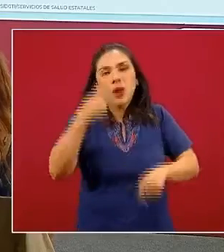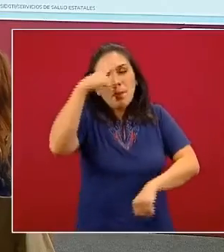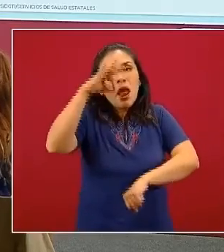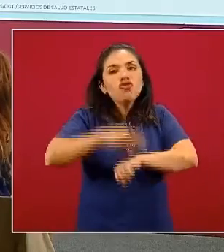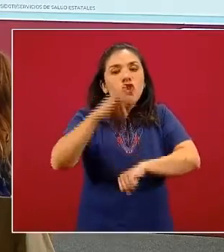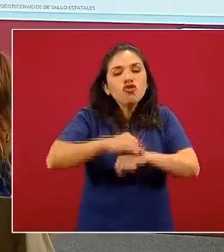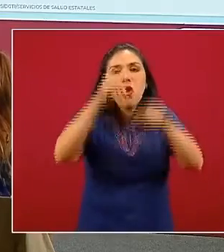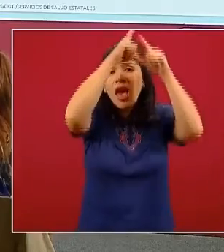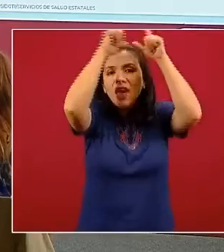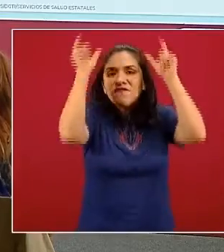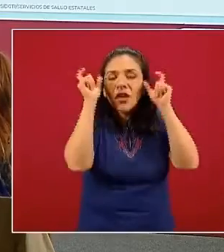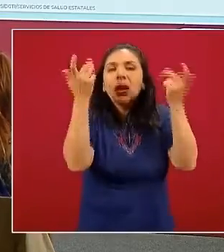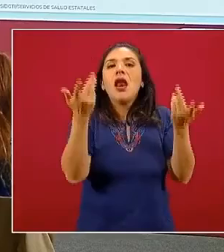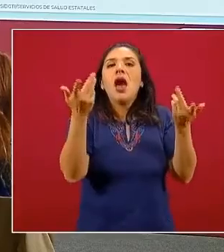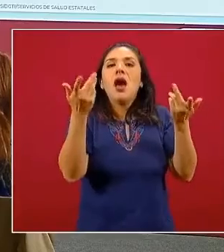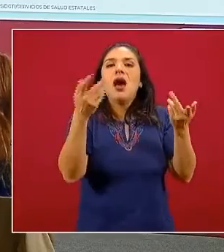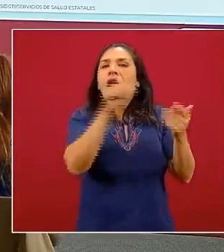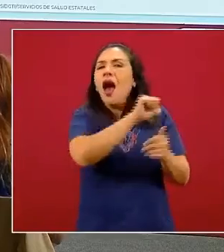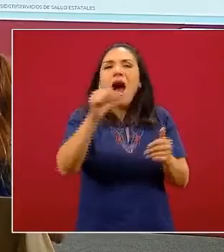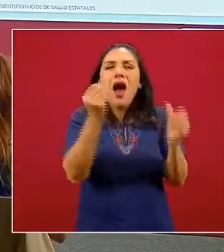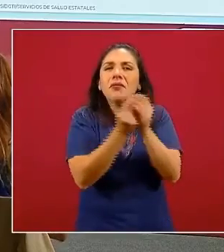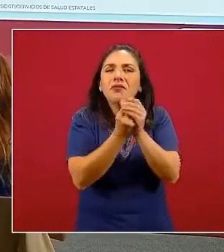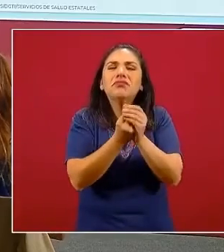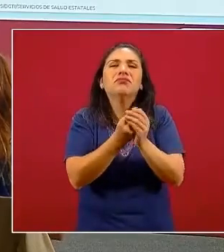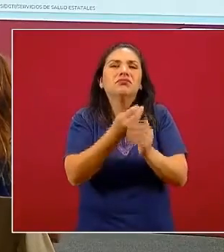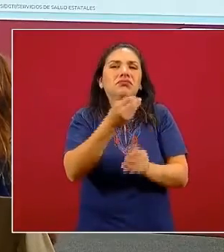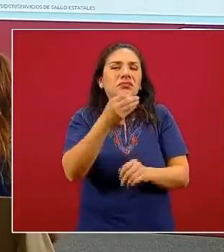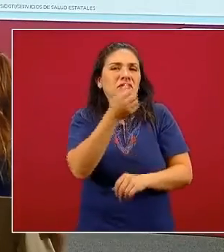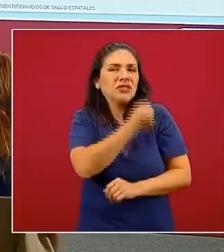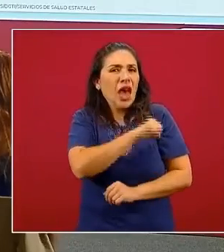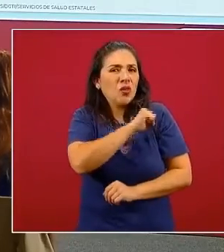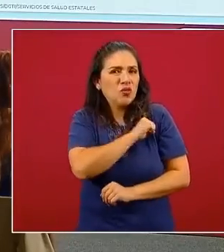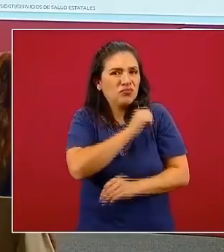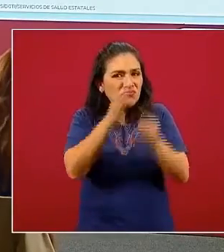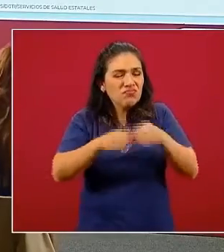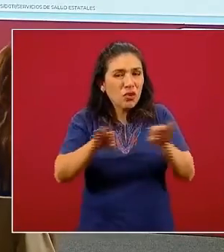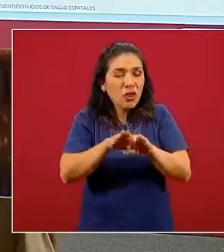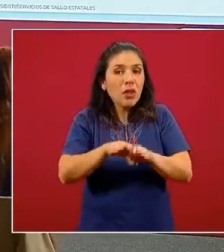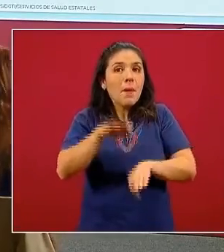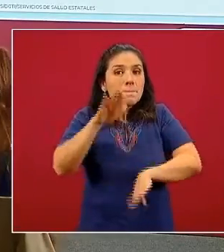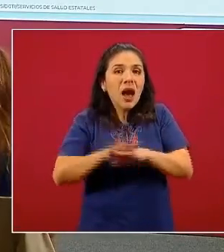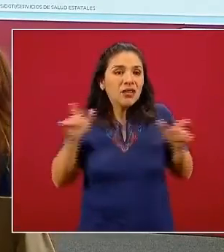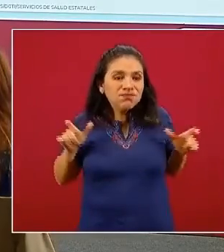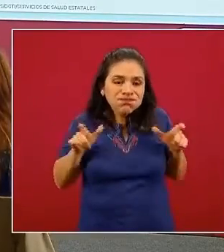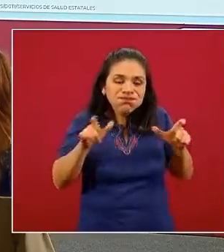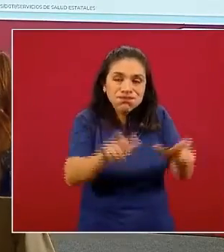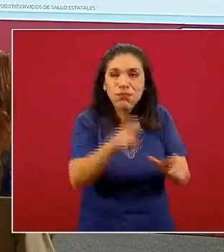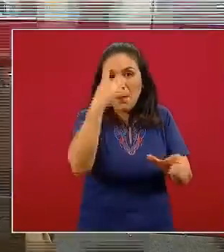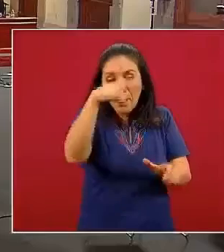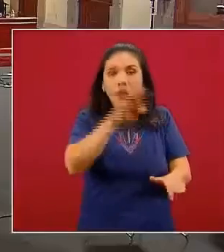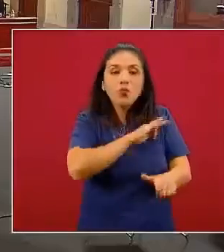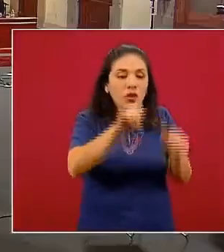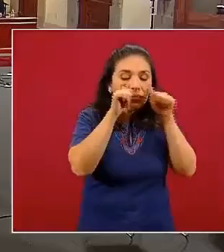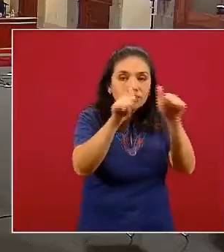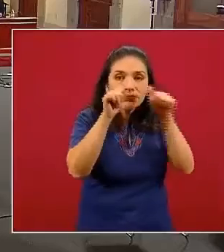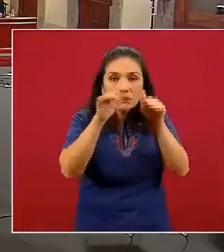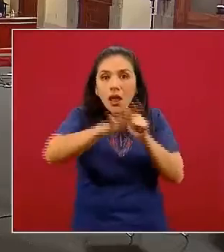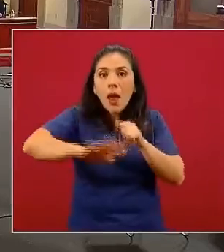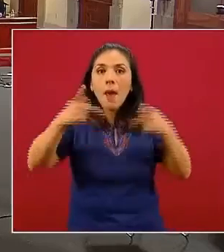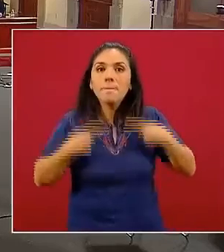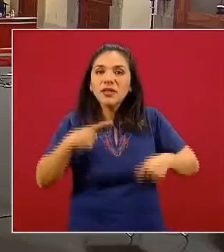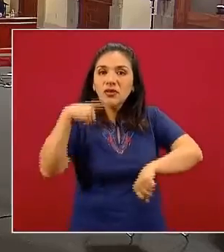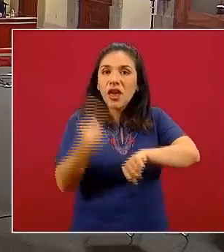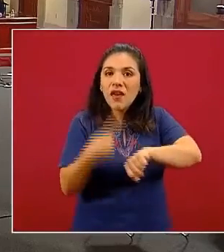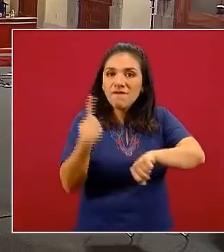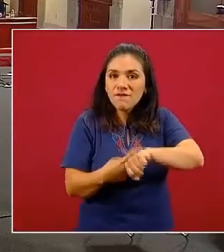las personas profesionales de la salud, médicas, enfermeros, demás personal de salud que atiende a las